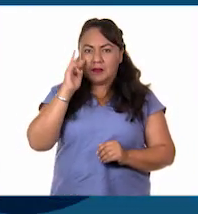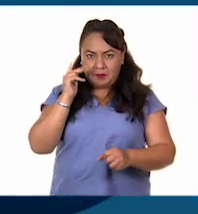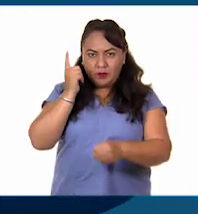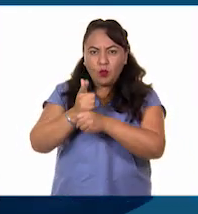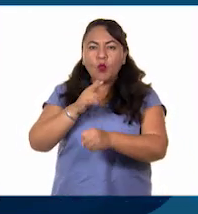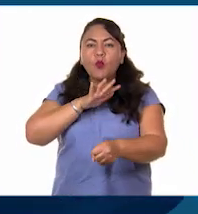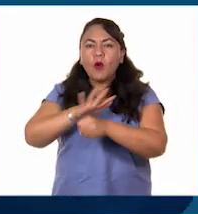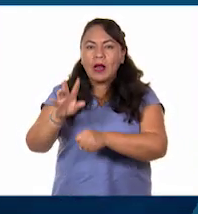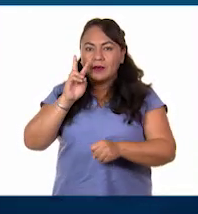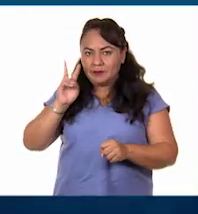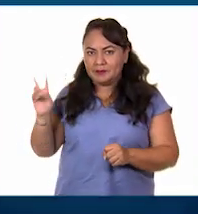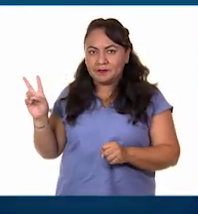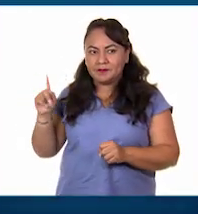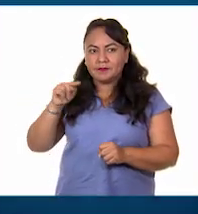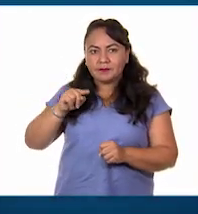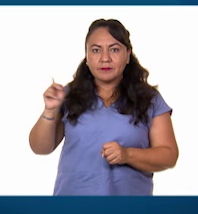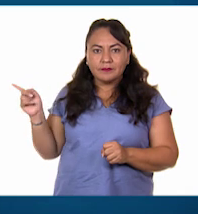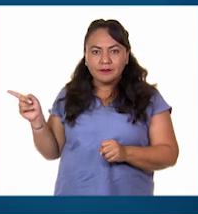cuenta en qué consisten?